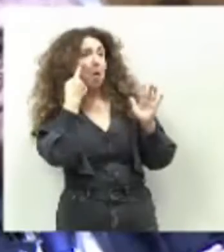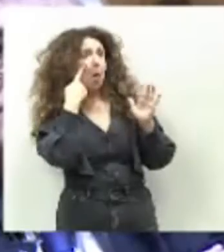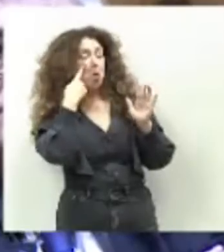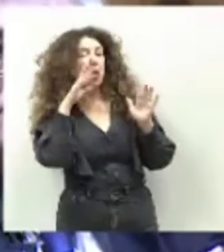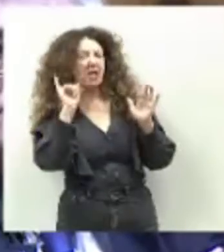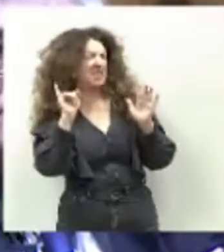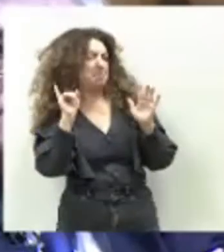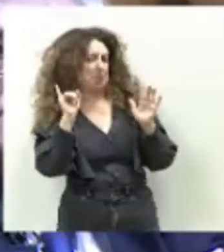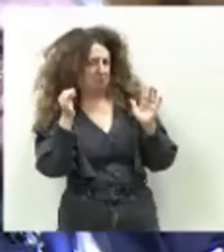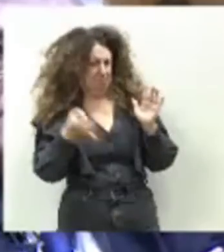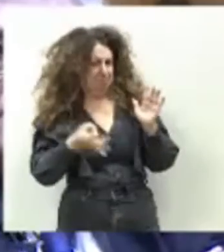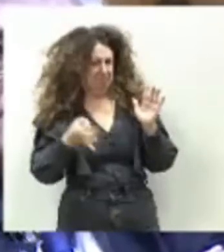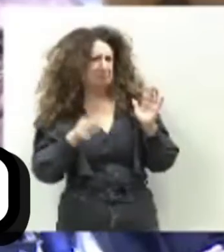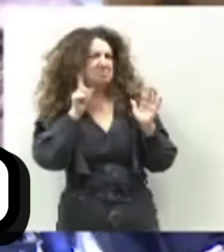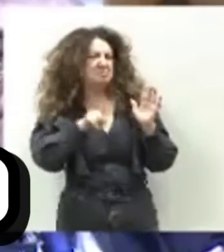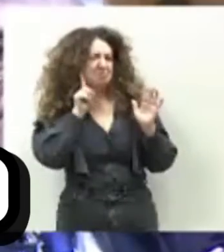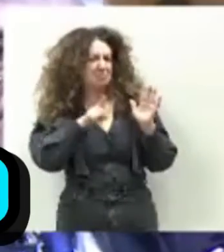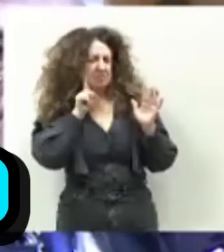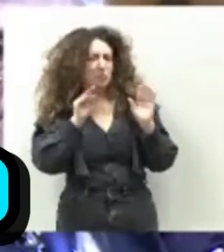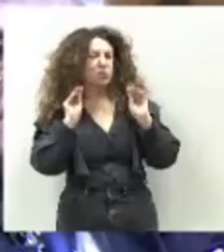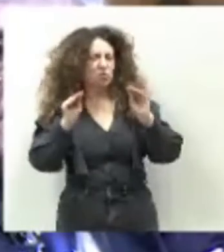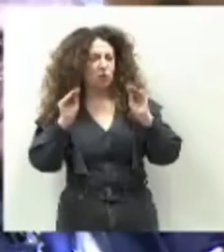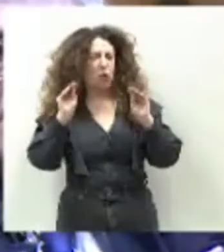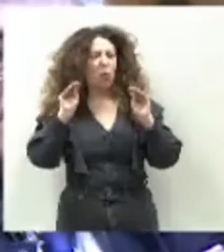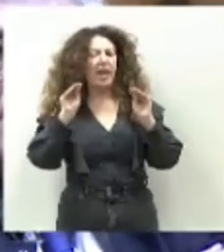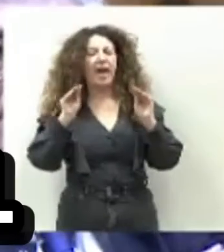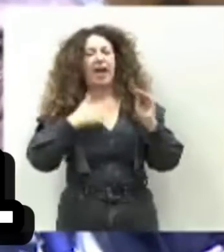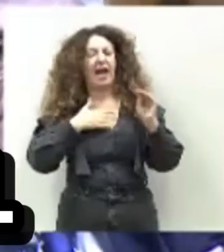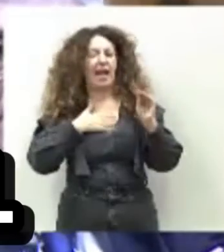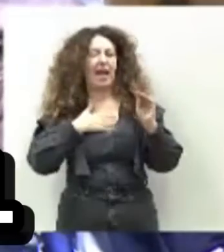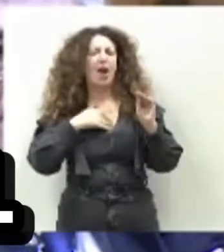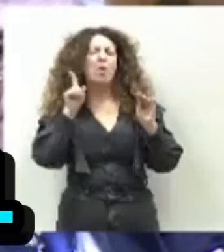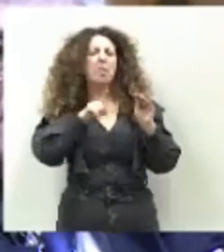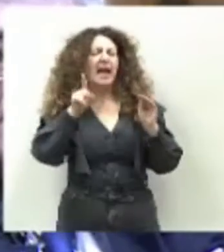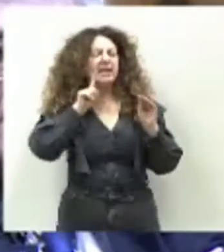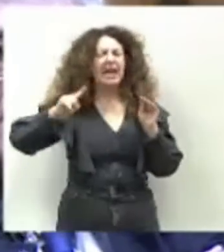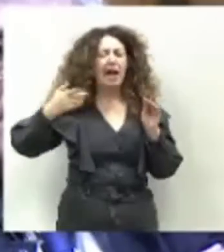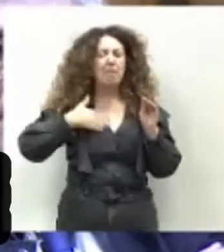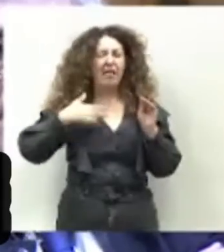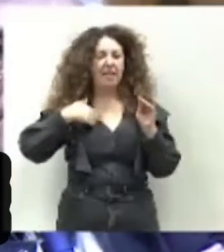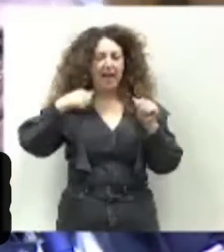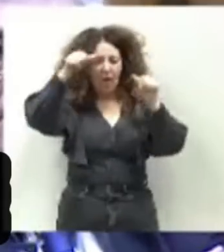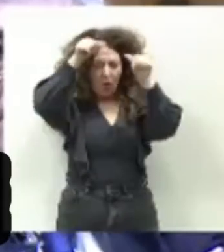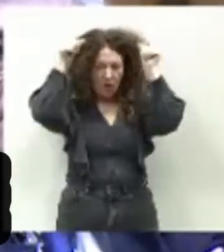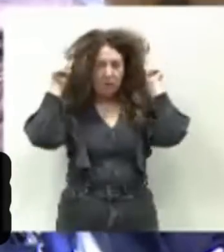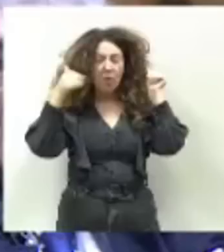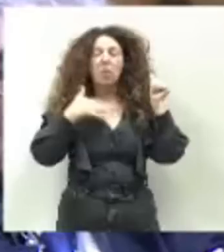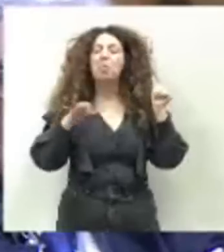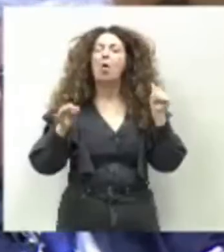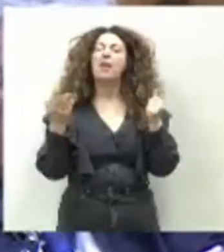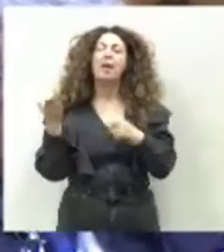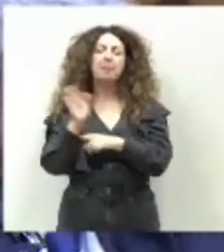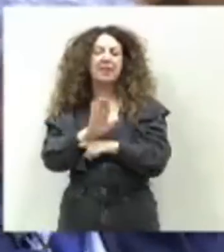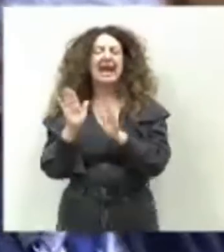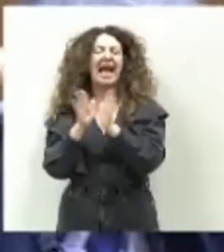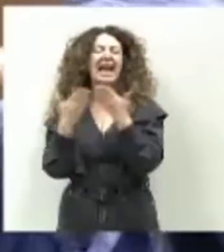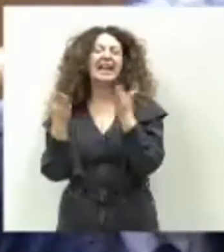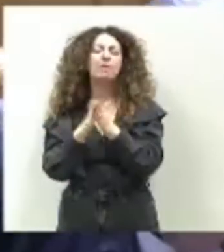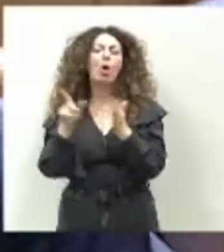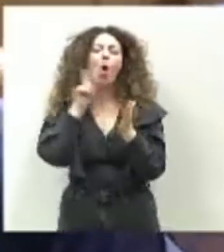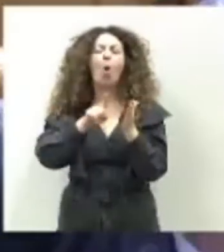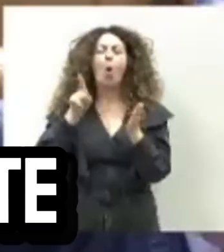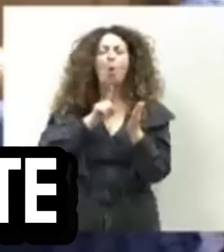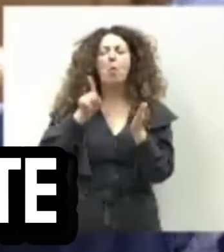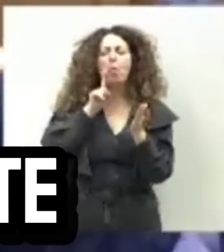un bulo, el gran bulo de Óscar Puente. Póngalo de ejemplo cuando vaya a la presentación del libro Bulos, Manual de Combate, que iba a ser el otro día.